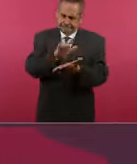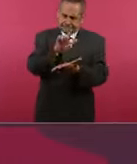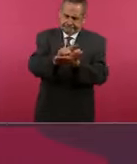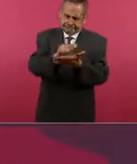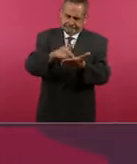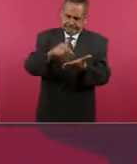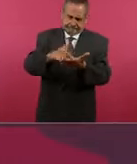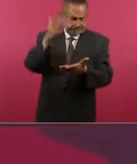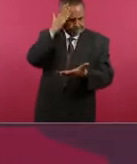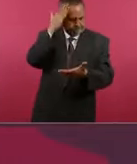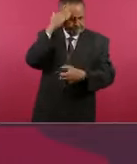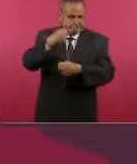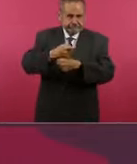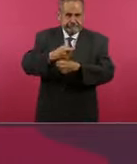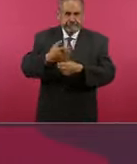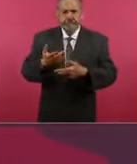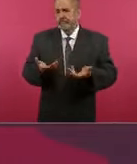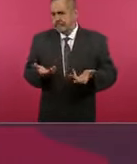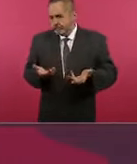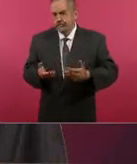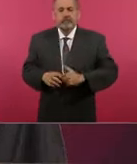Pero no esto.